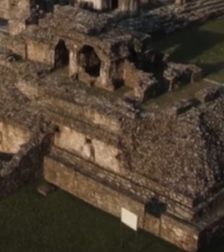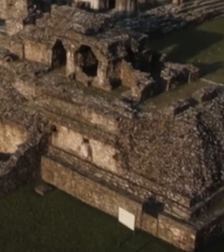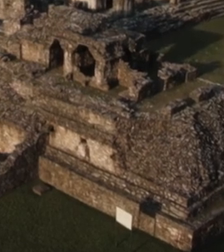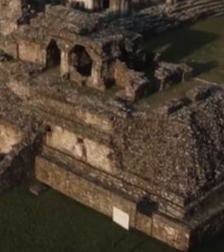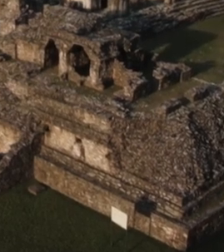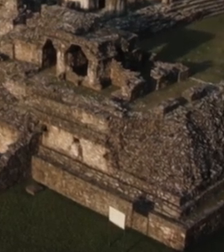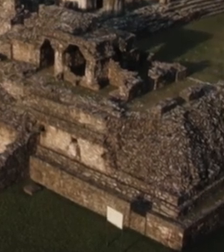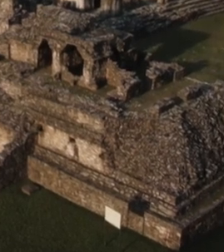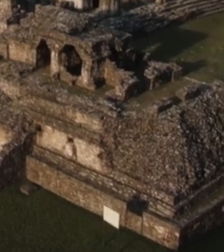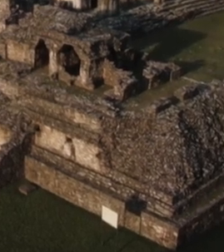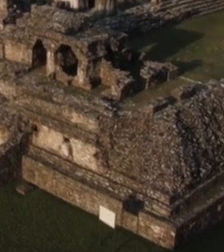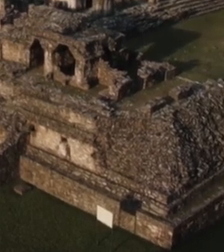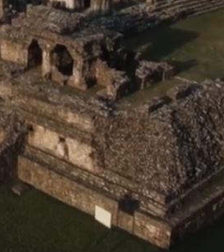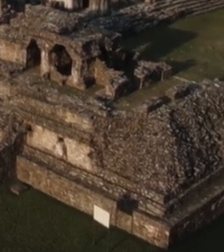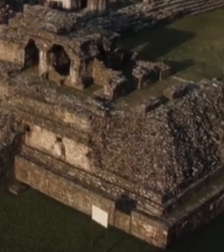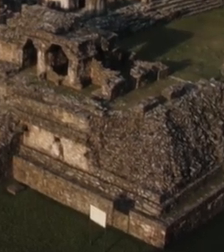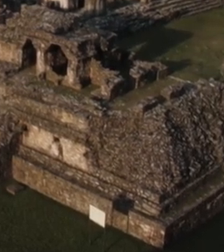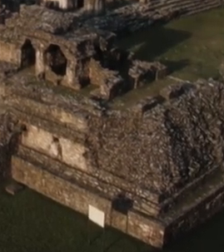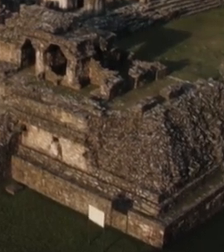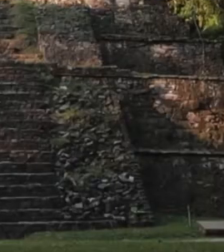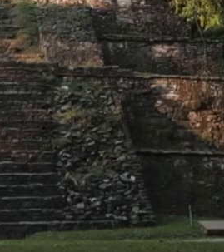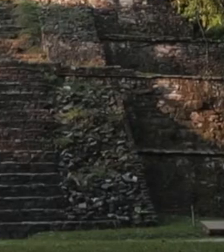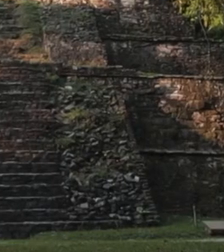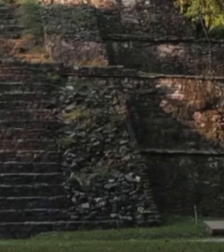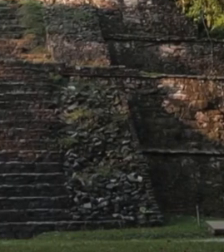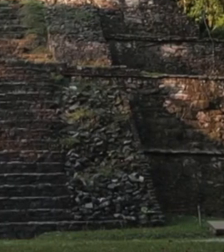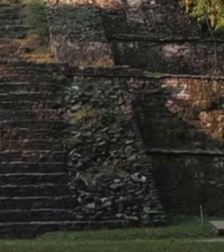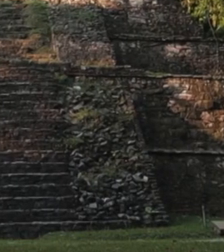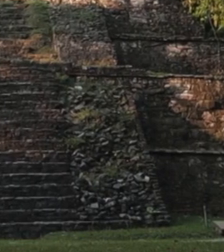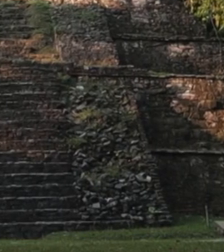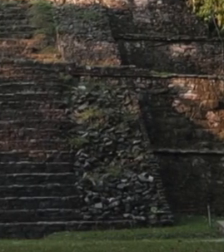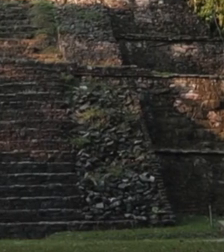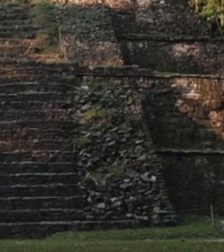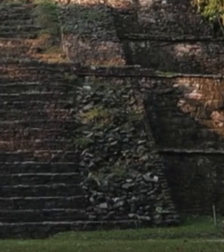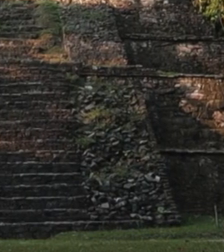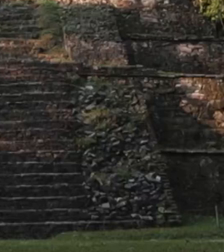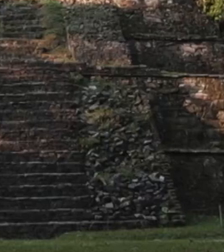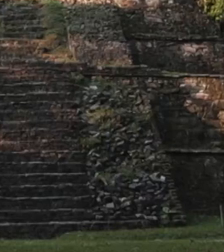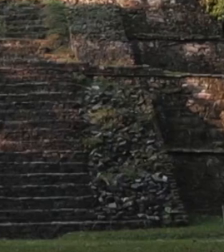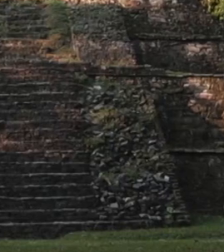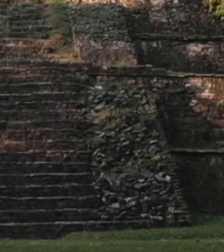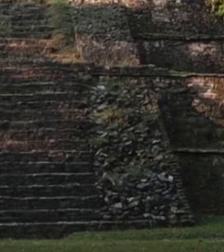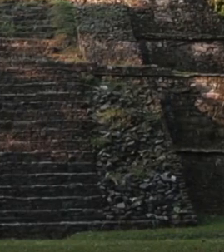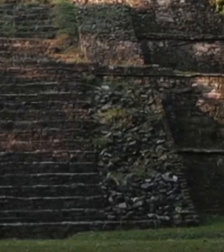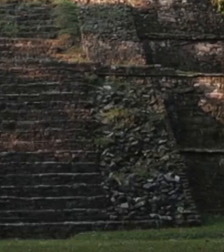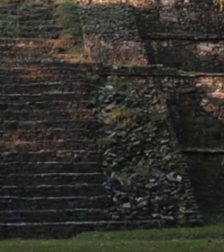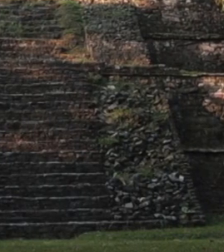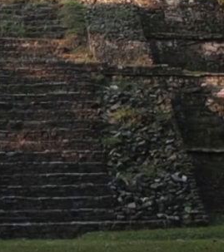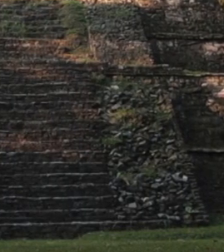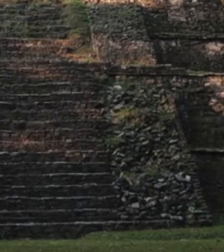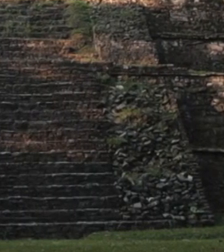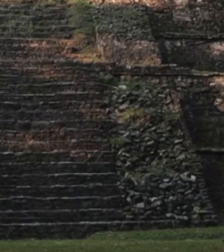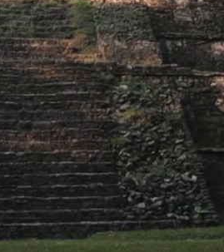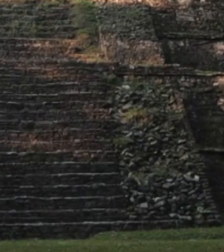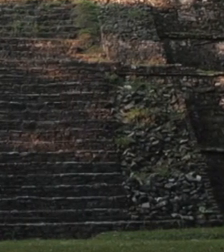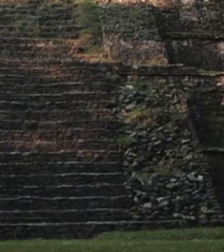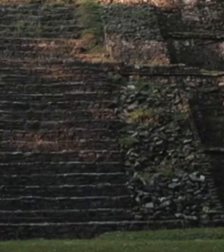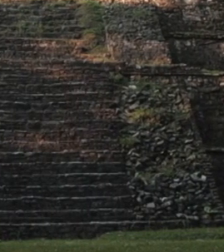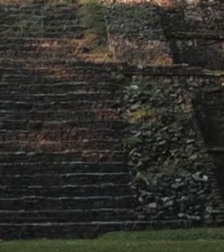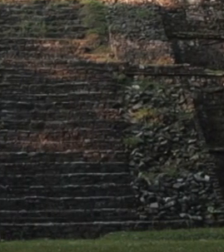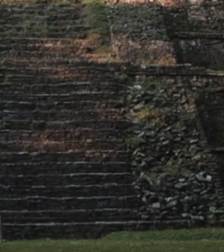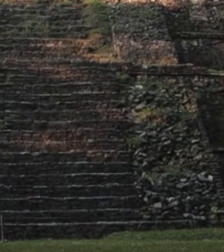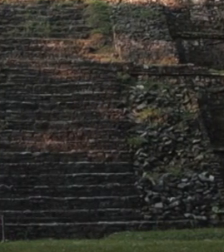de Lacanja, patrimonio de la humanidad, es una zona en donde hemos concluido las tareas de investigación y